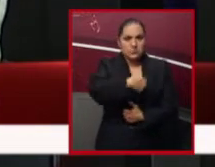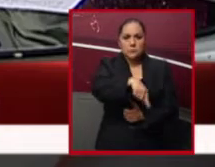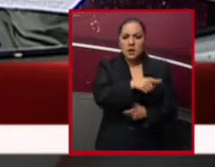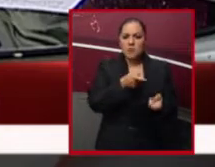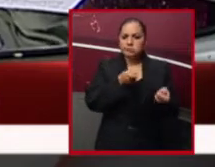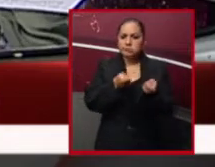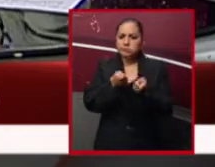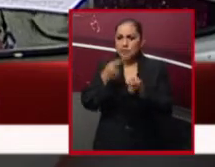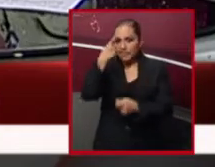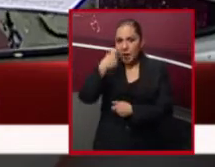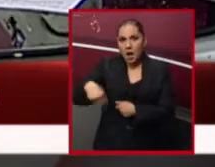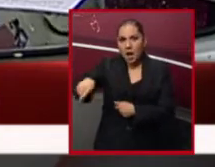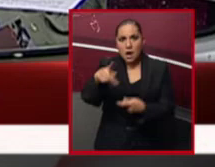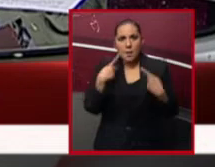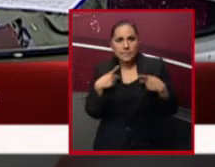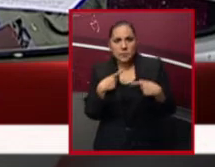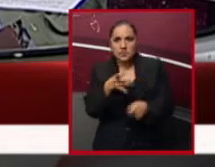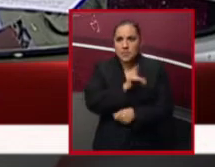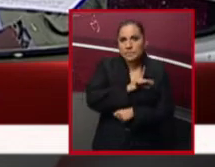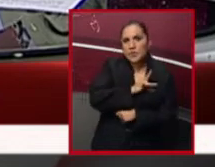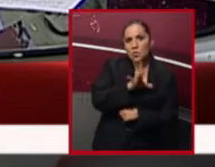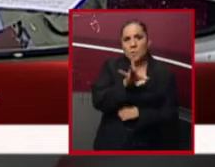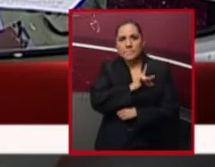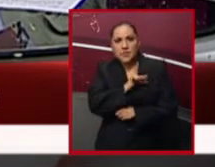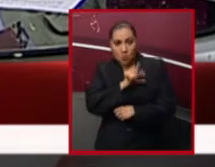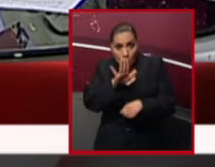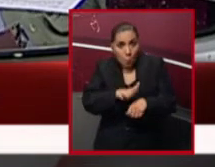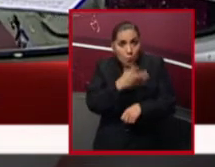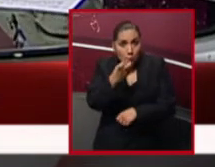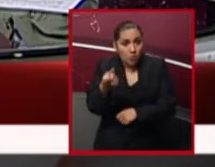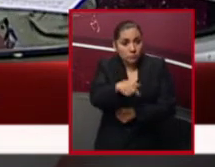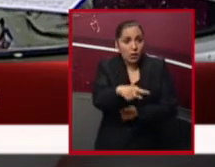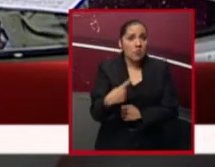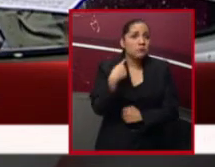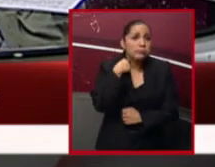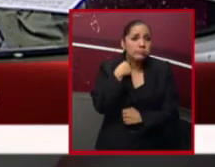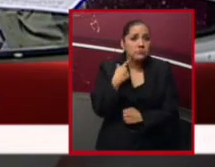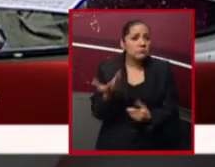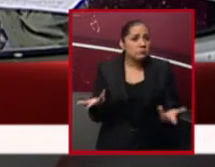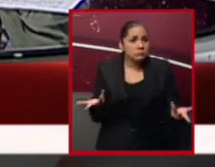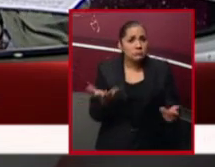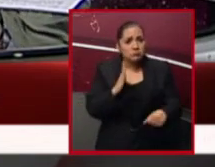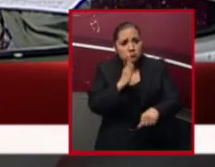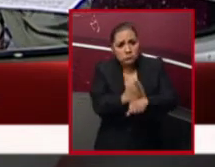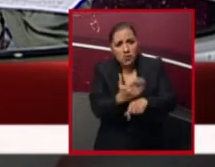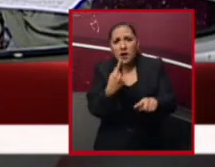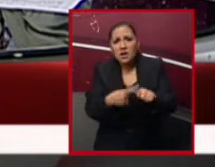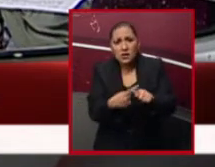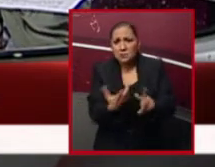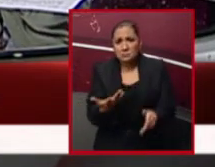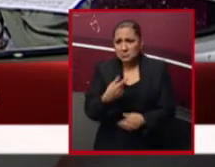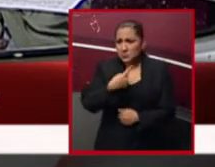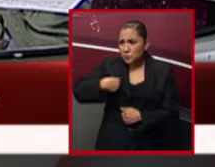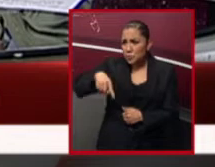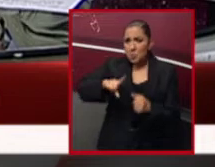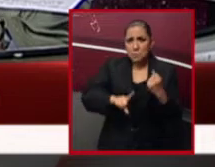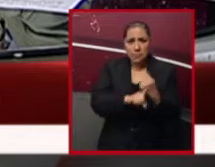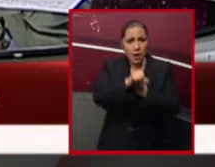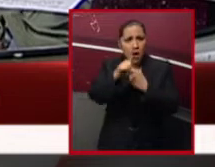social. Por eso es que no se hace nada contra ello. Vivimos en esa violencia y ese es el